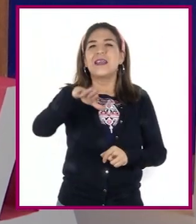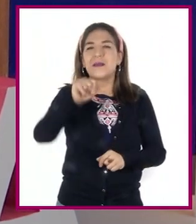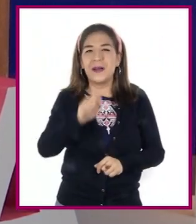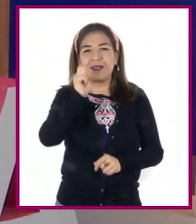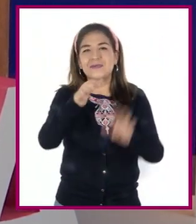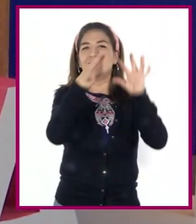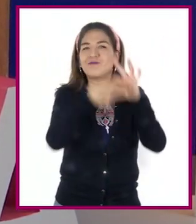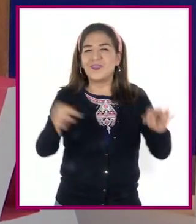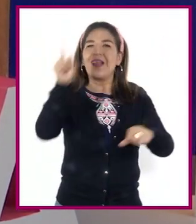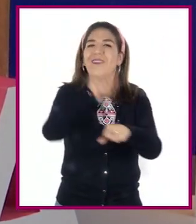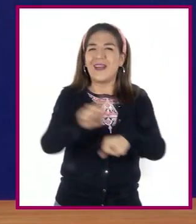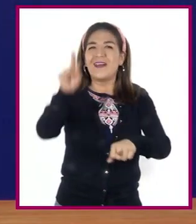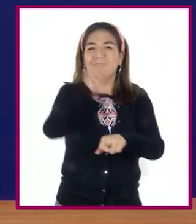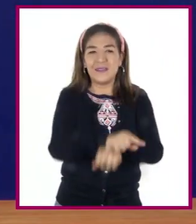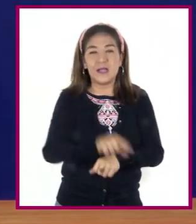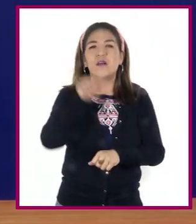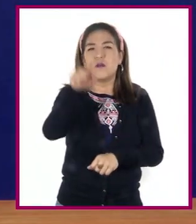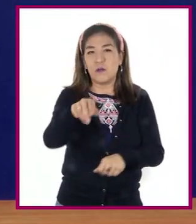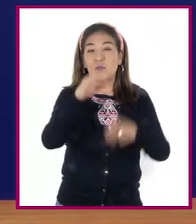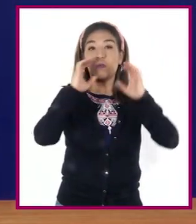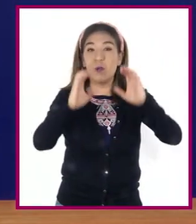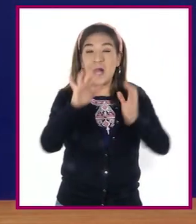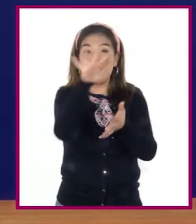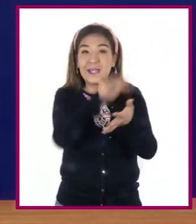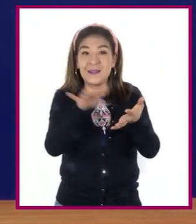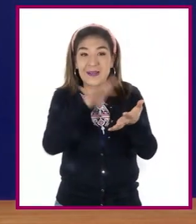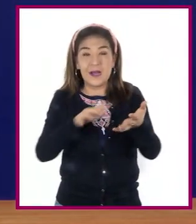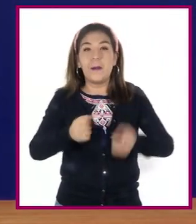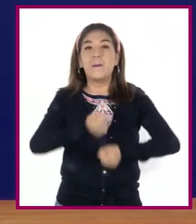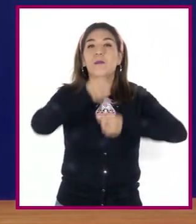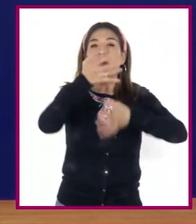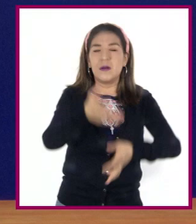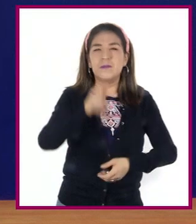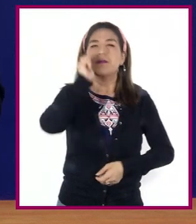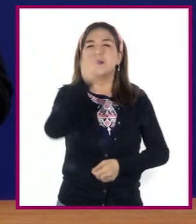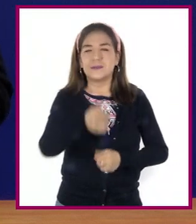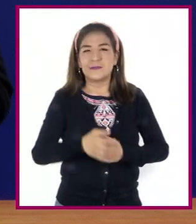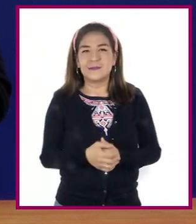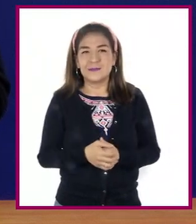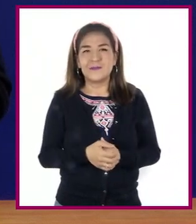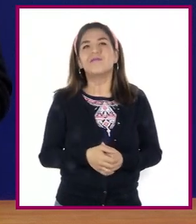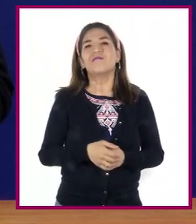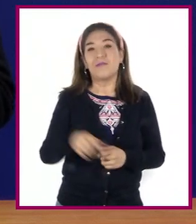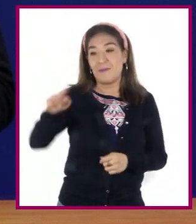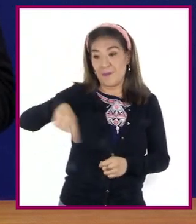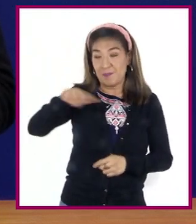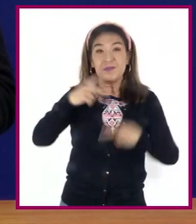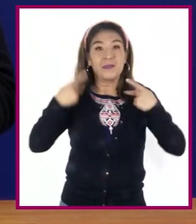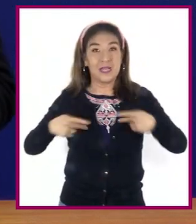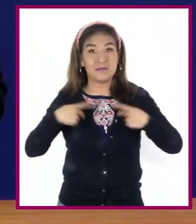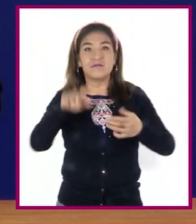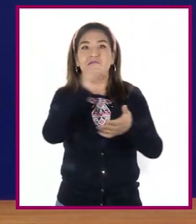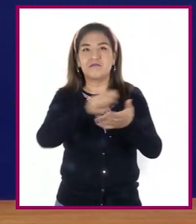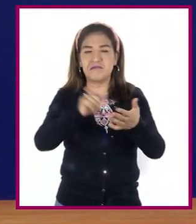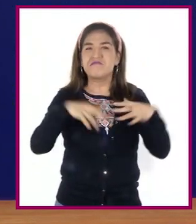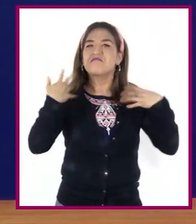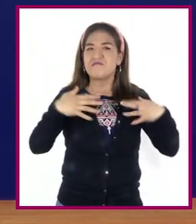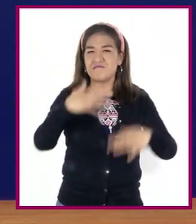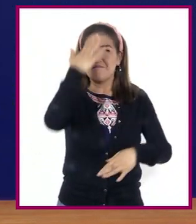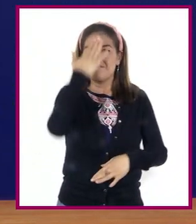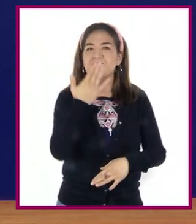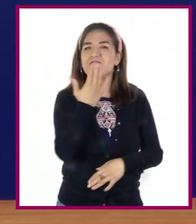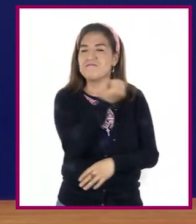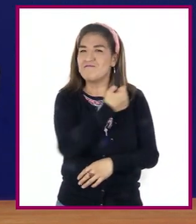habla cotidiana. Si lees con cuidado los poemas, verás que sí, quienes los escriben tienen un talento muy